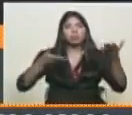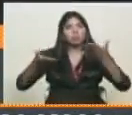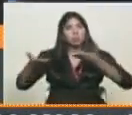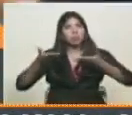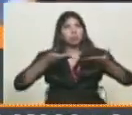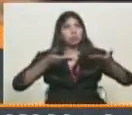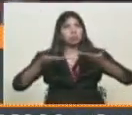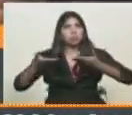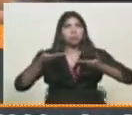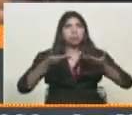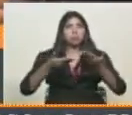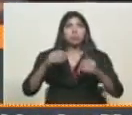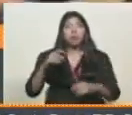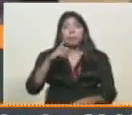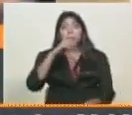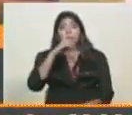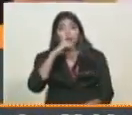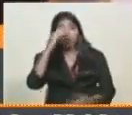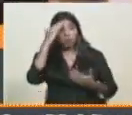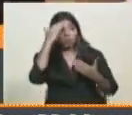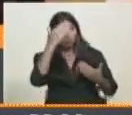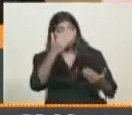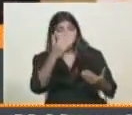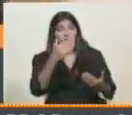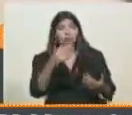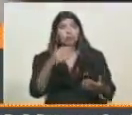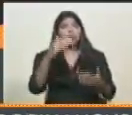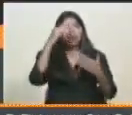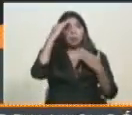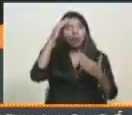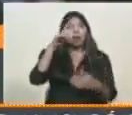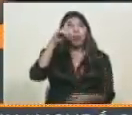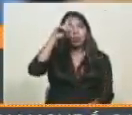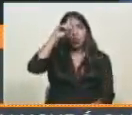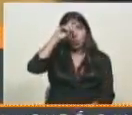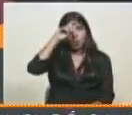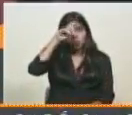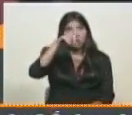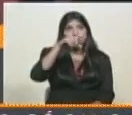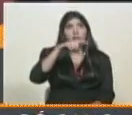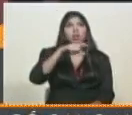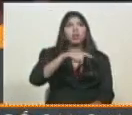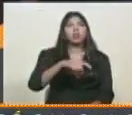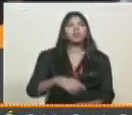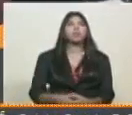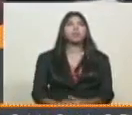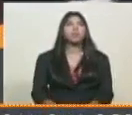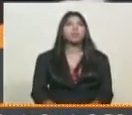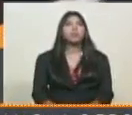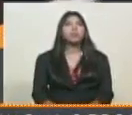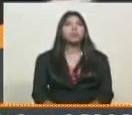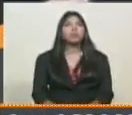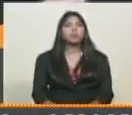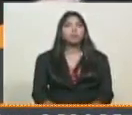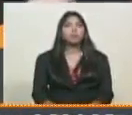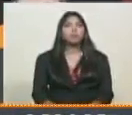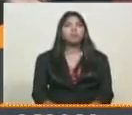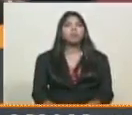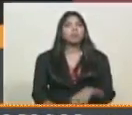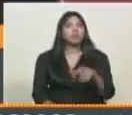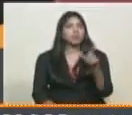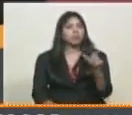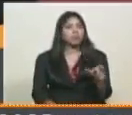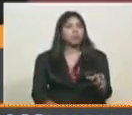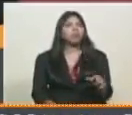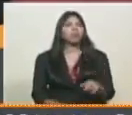encuentro el presidente maduro saludo a su par de turquía recep tayyip erdogán quien previo a la plenaria de esta